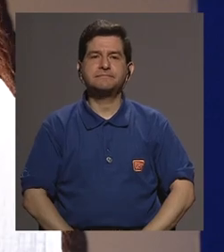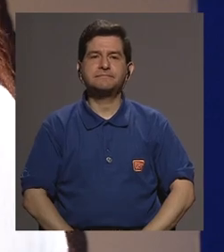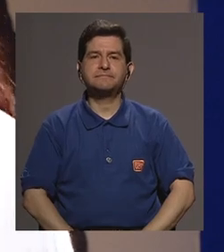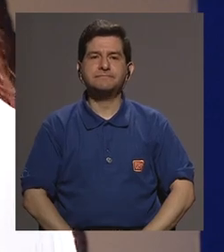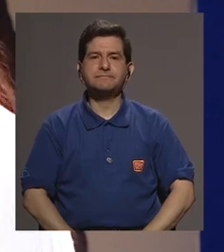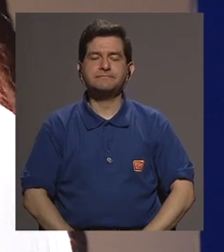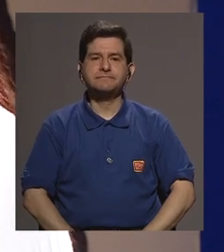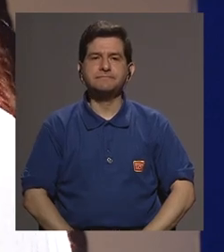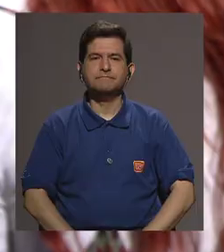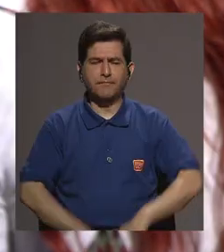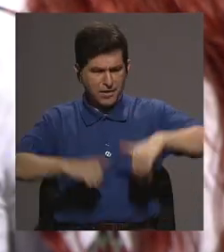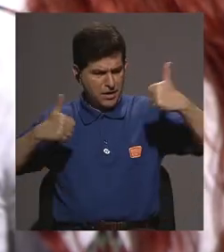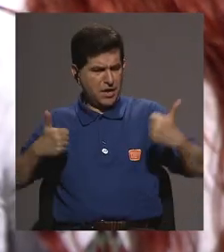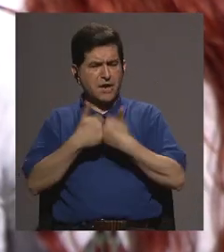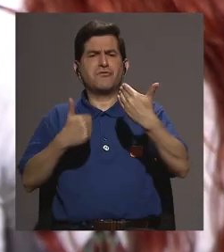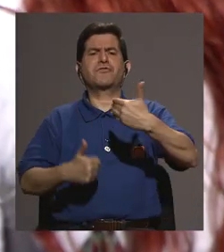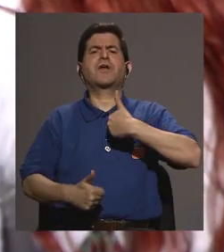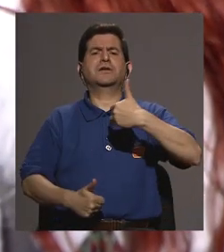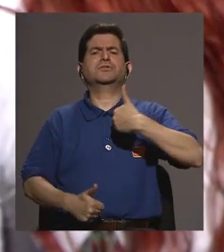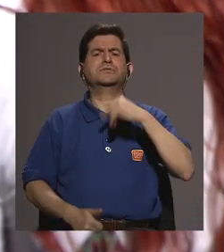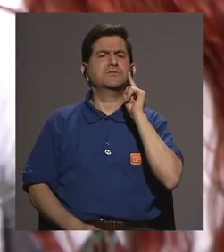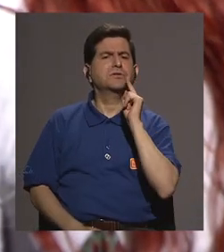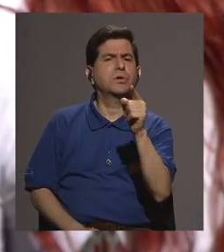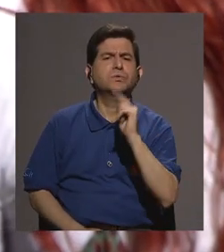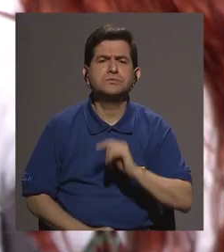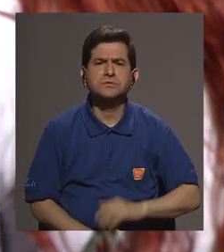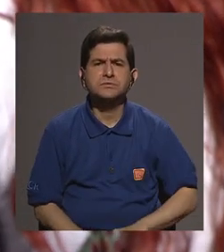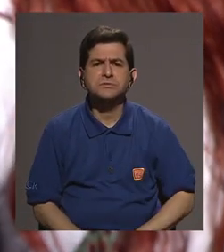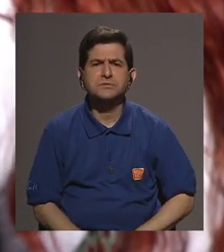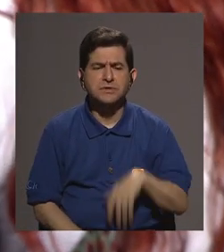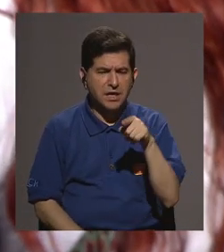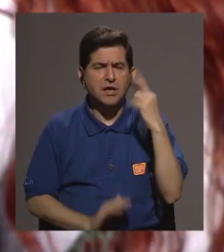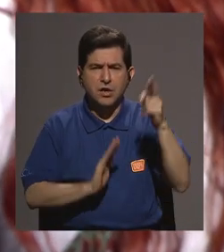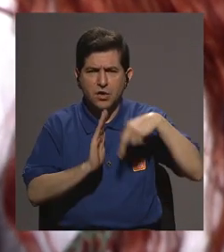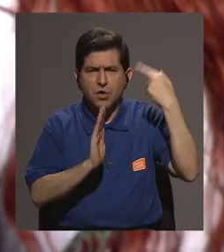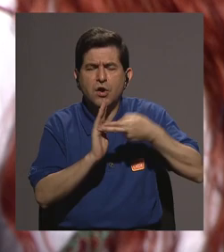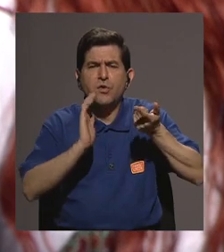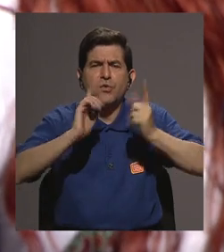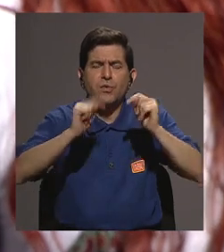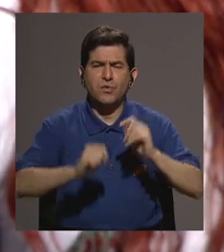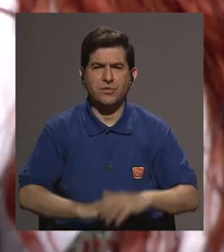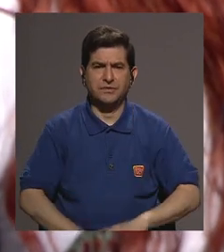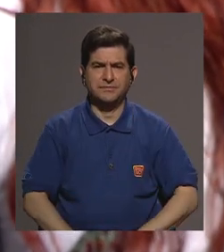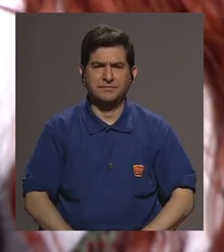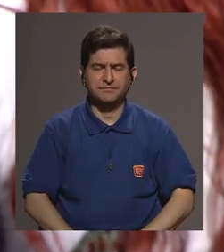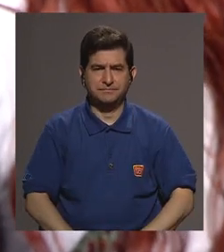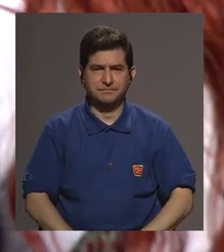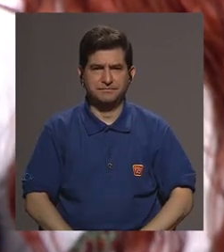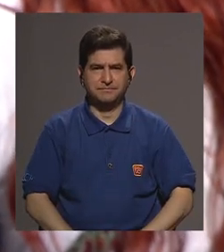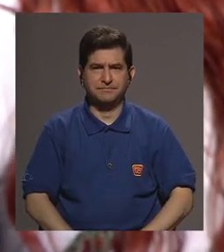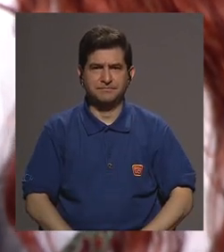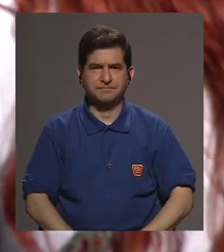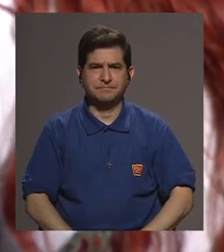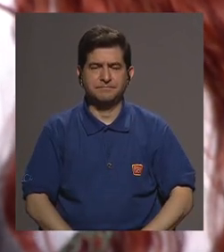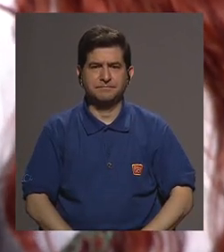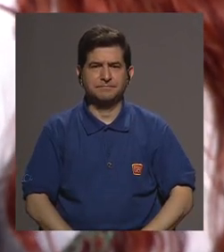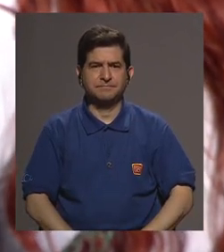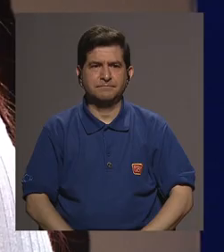quedarse y que reto este planteo este personaje